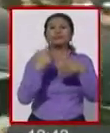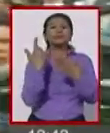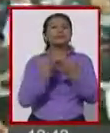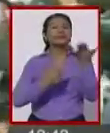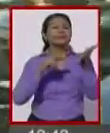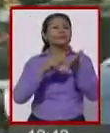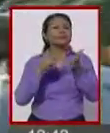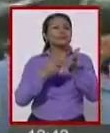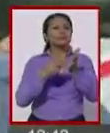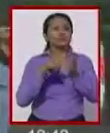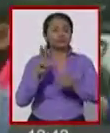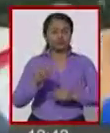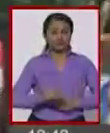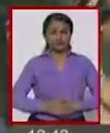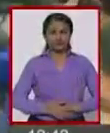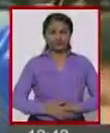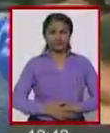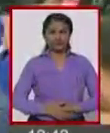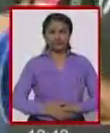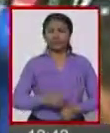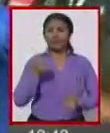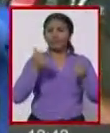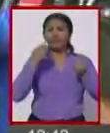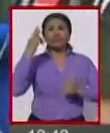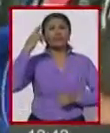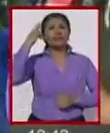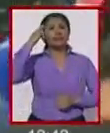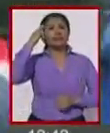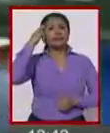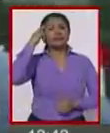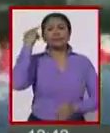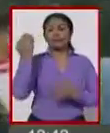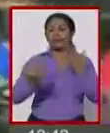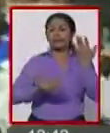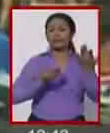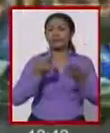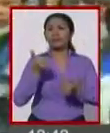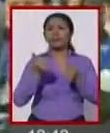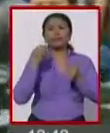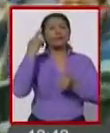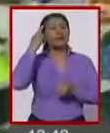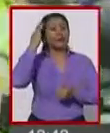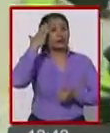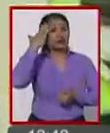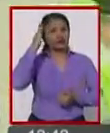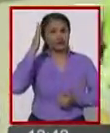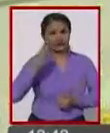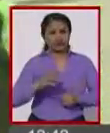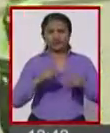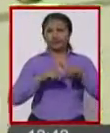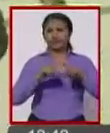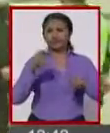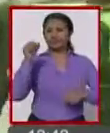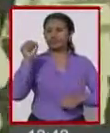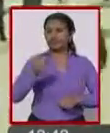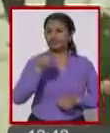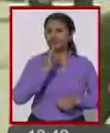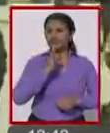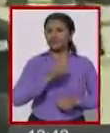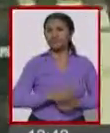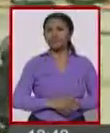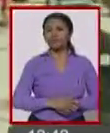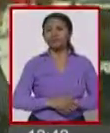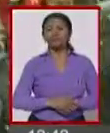se tratara de un espectáculo. Comandante, ¿se saben cuáles serían las causas de este incendio de manera preliminar? Todavía no tenemos la referencia, lo que sí, seguramente ha